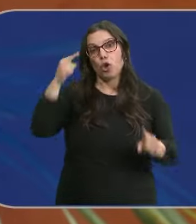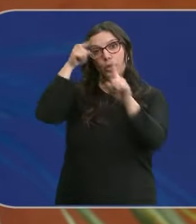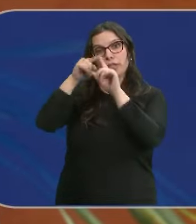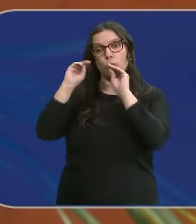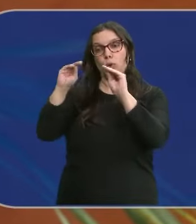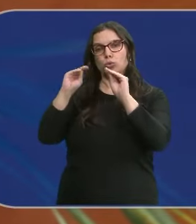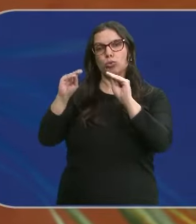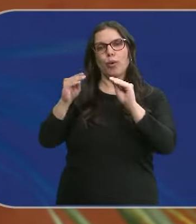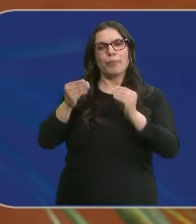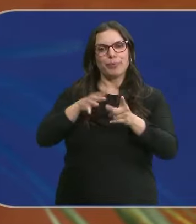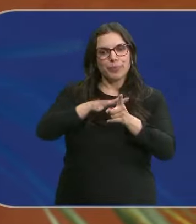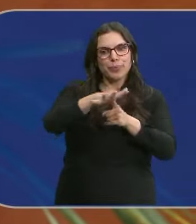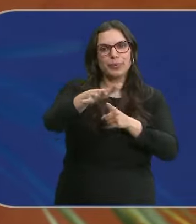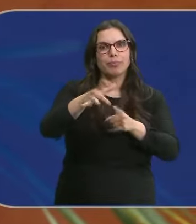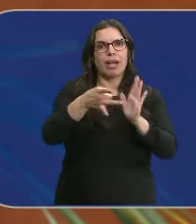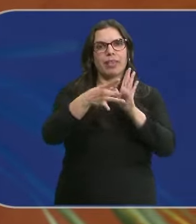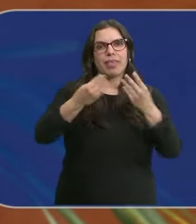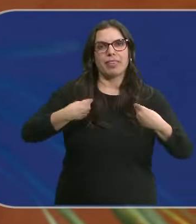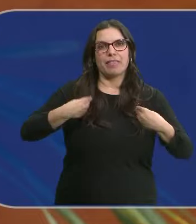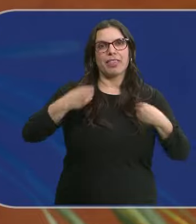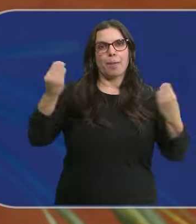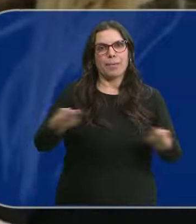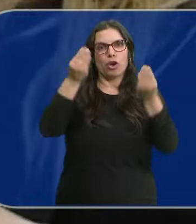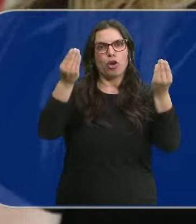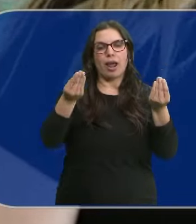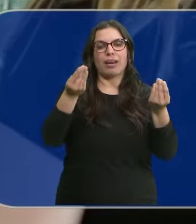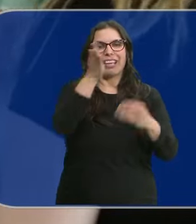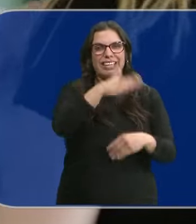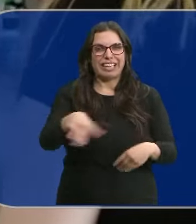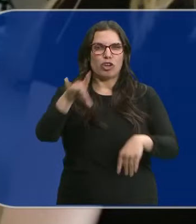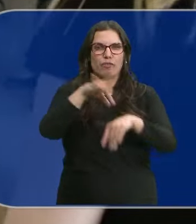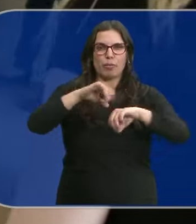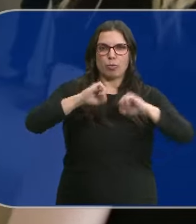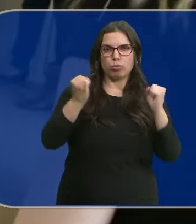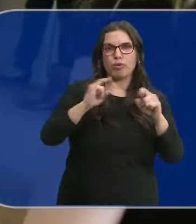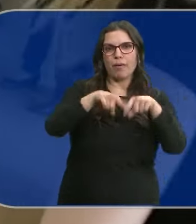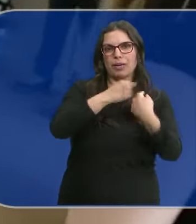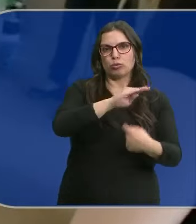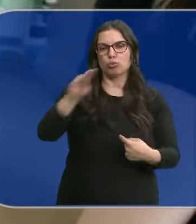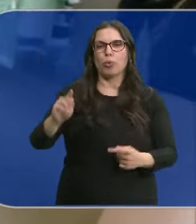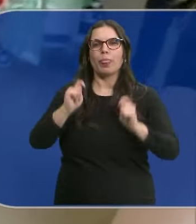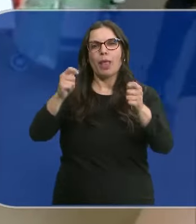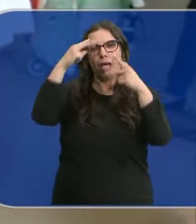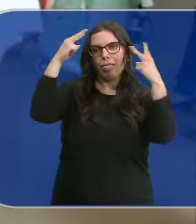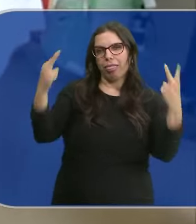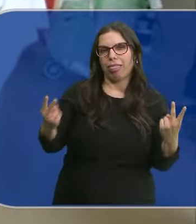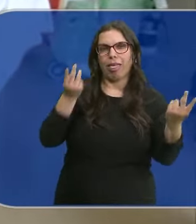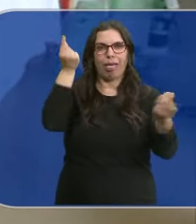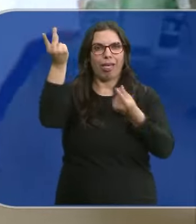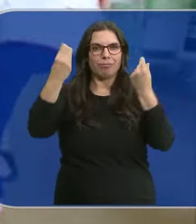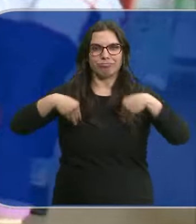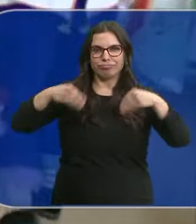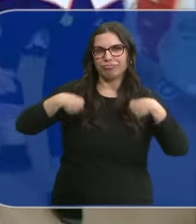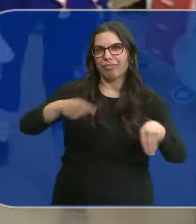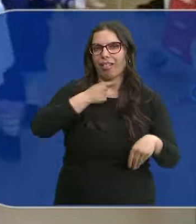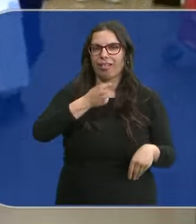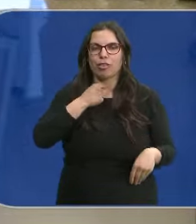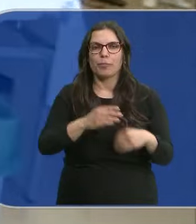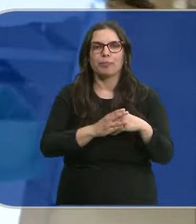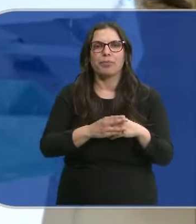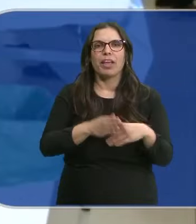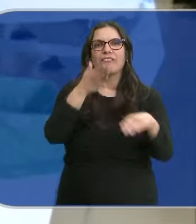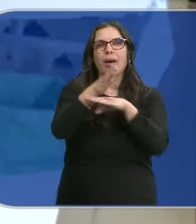es contribuir a la mejora de la calidad de vida de los niños enfermos y sus familiares, ofreciendo momentos de relax y distracción a través del humor. No es